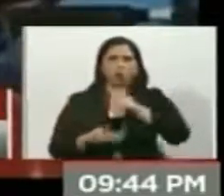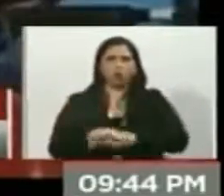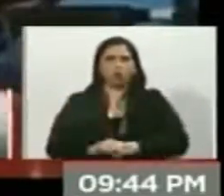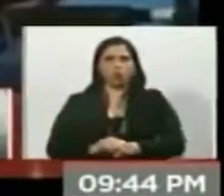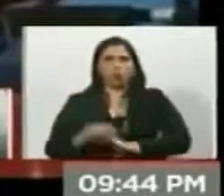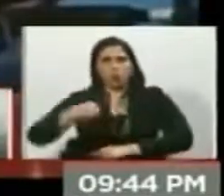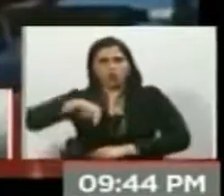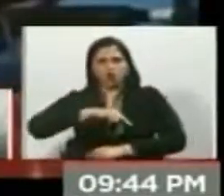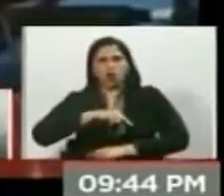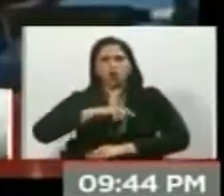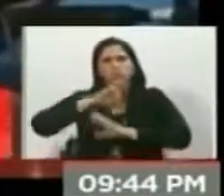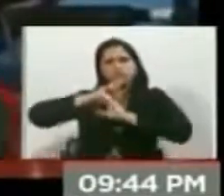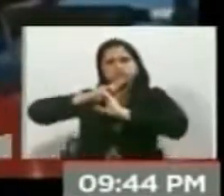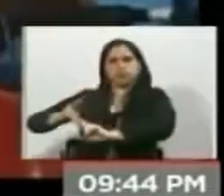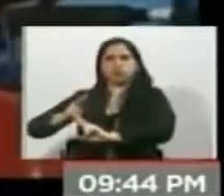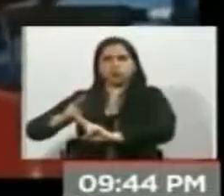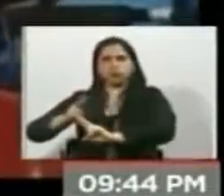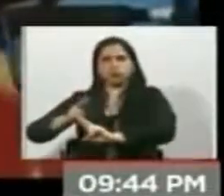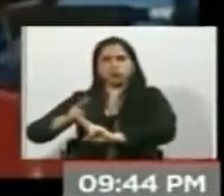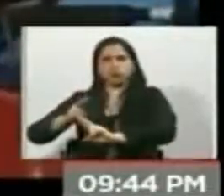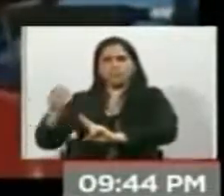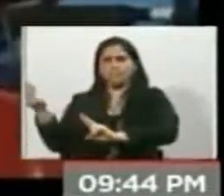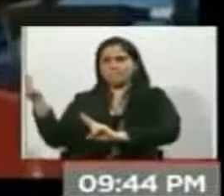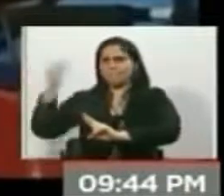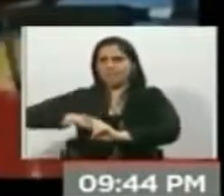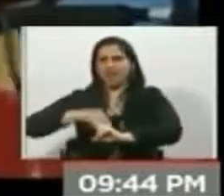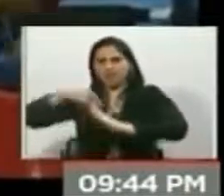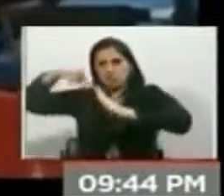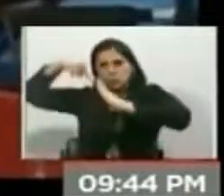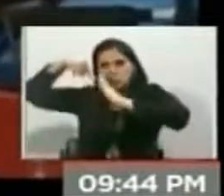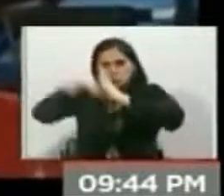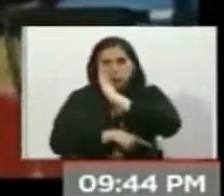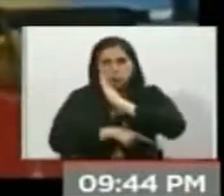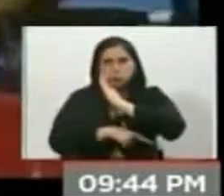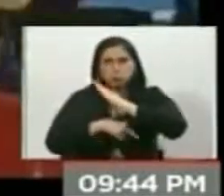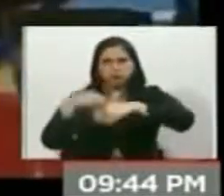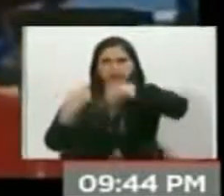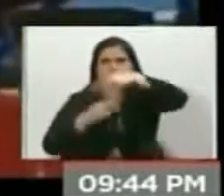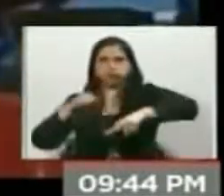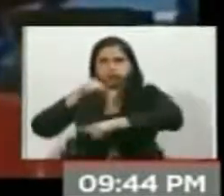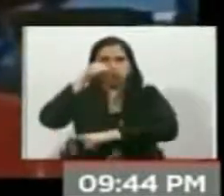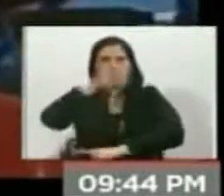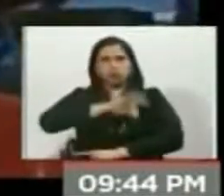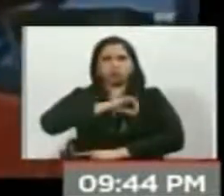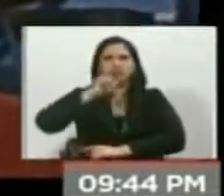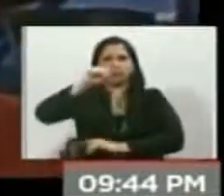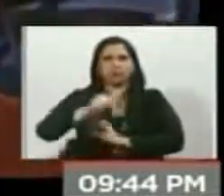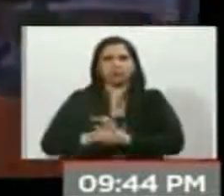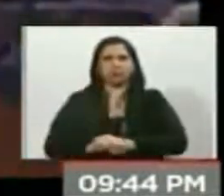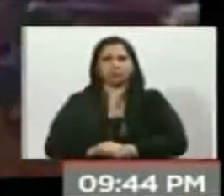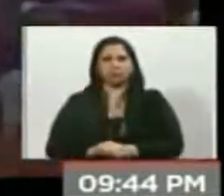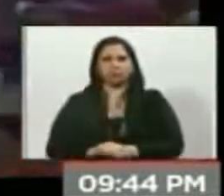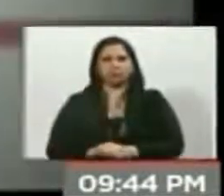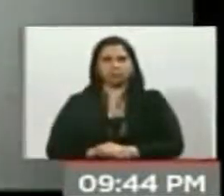nosotros responderemos con más profundización de la revolución socialista.